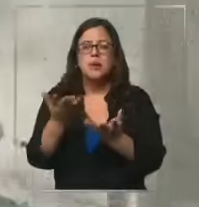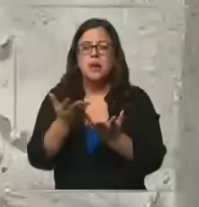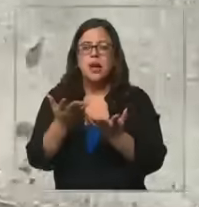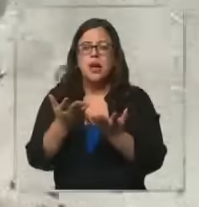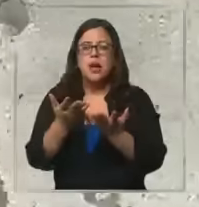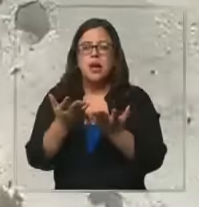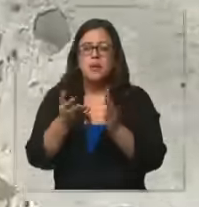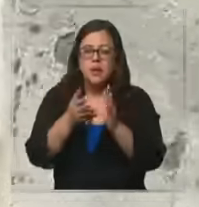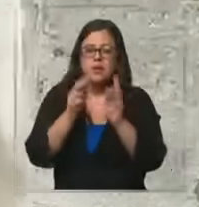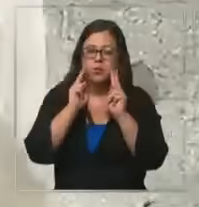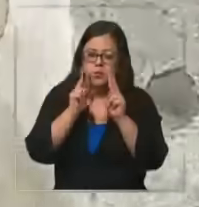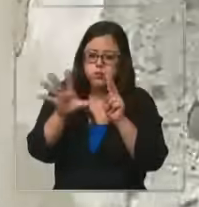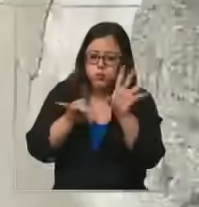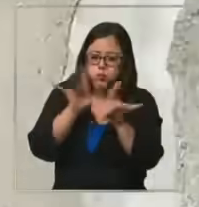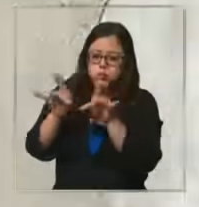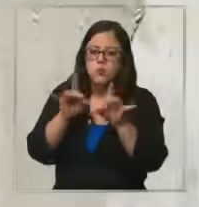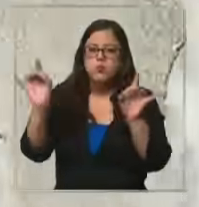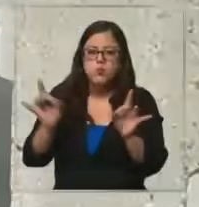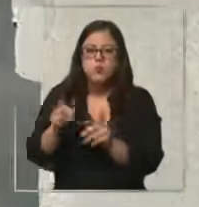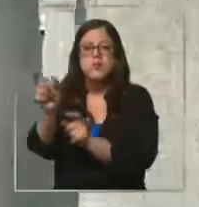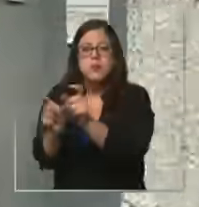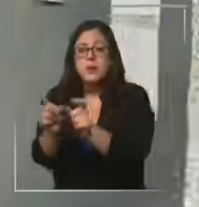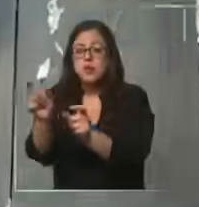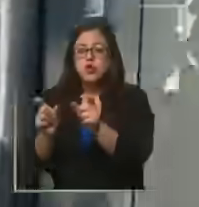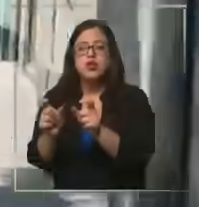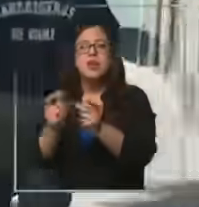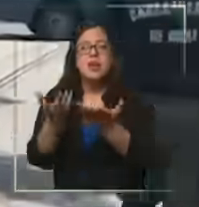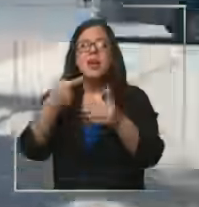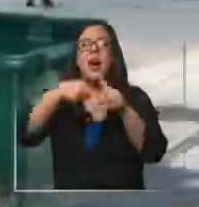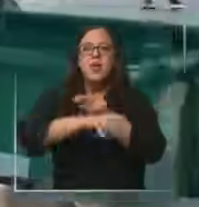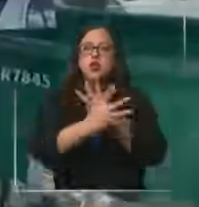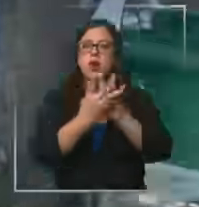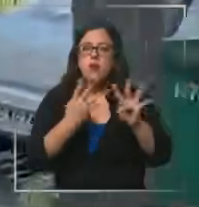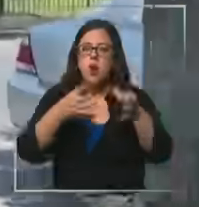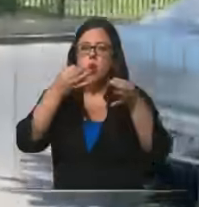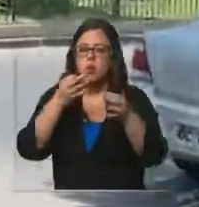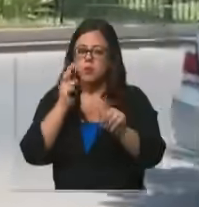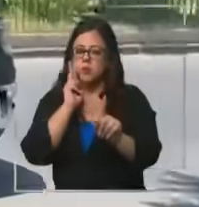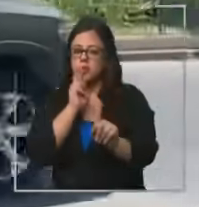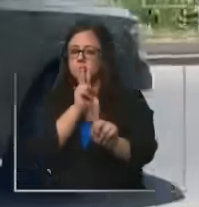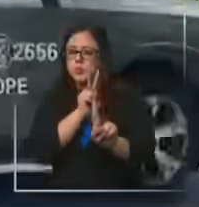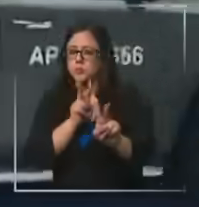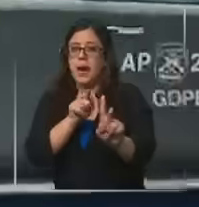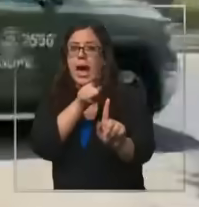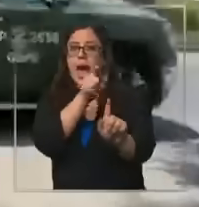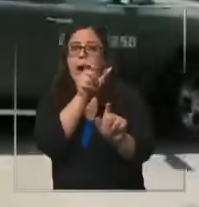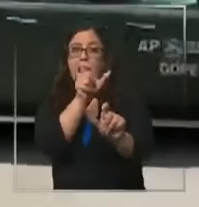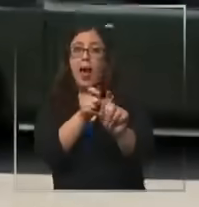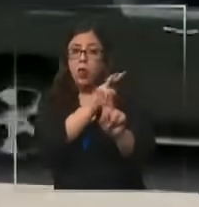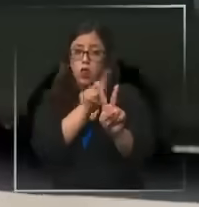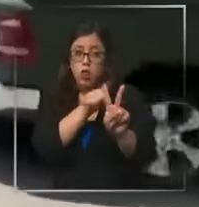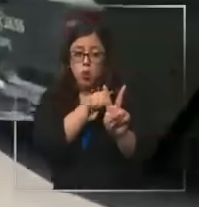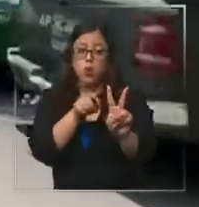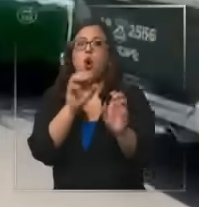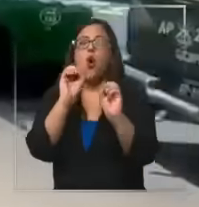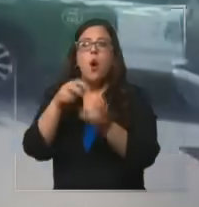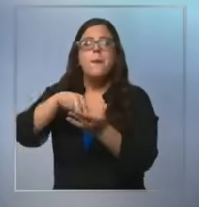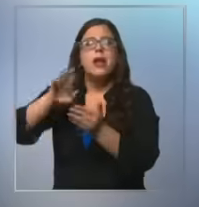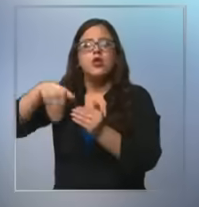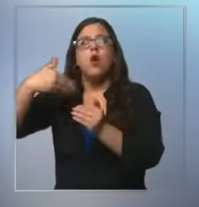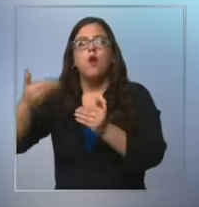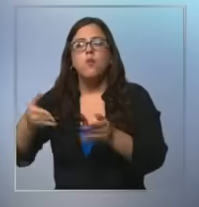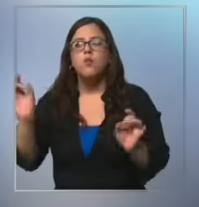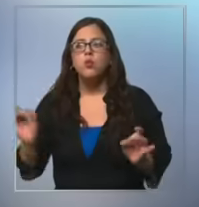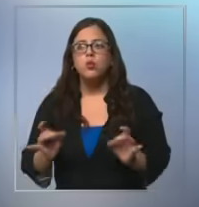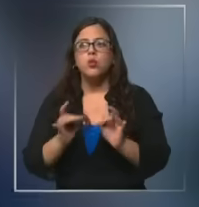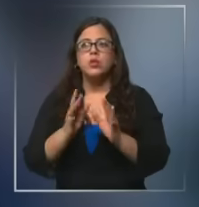evidenciar finalmente si es que estos individuos estaban al interior de la feria cuando marcaron a estas personas o si es que por ejemplo los estaban esperando afuera y